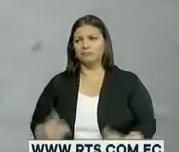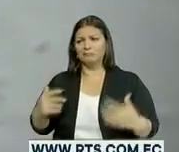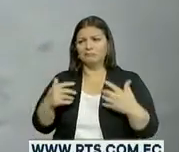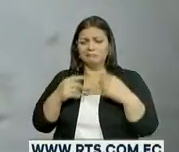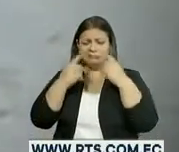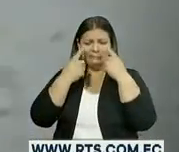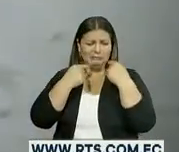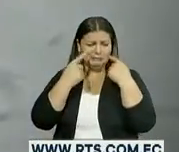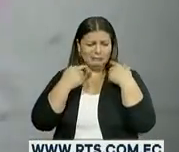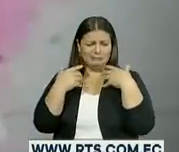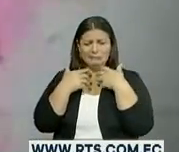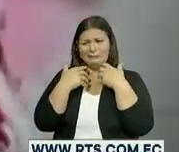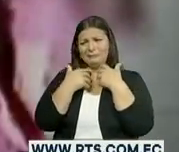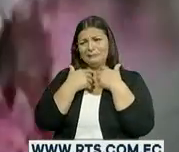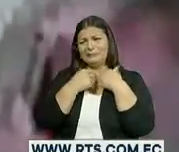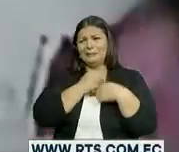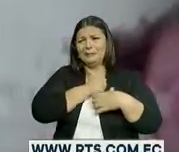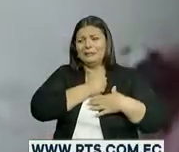llorando.